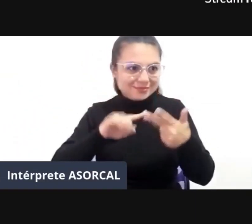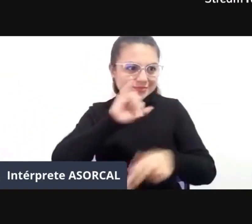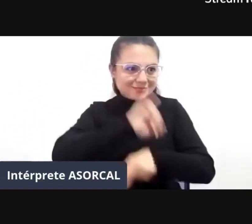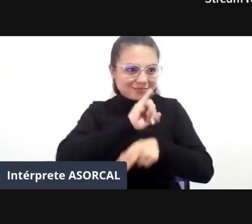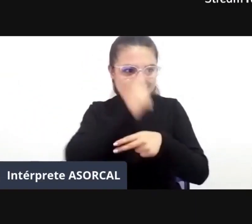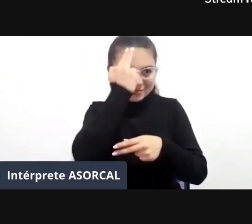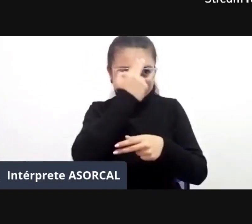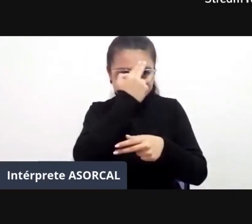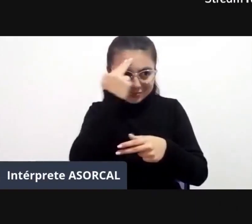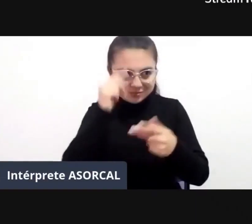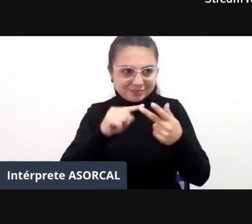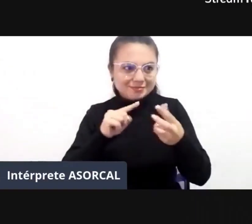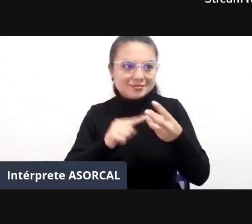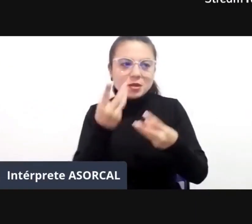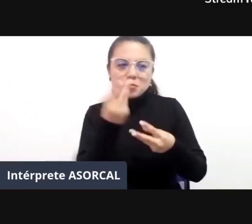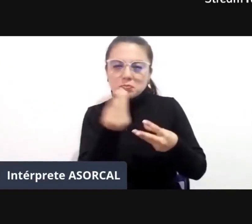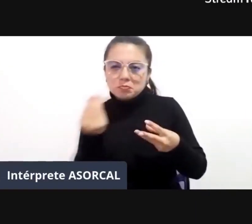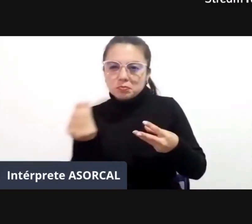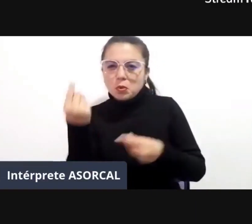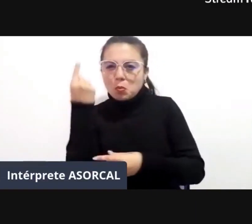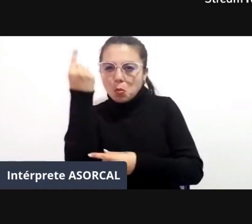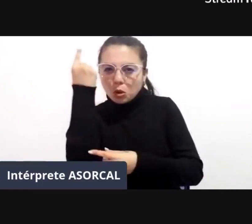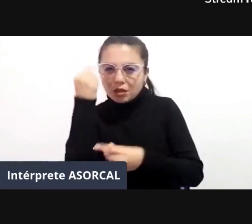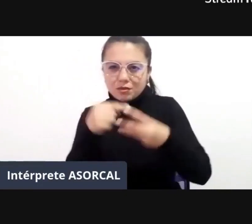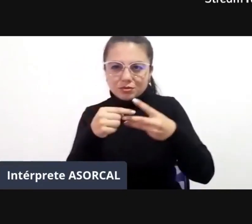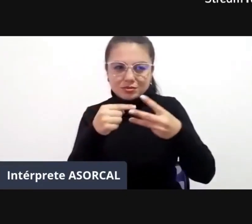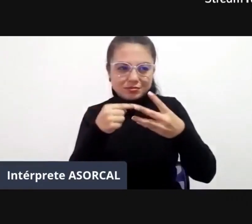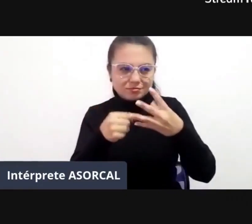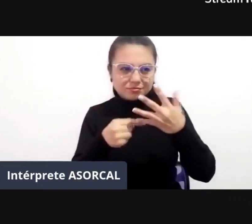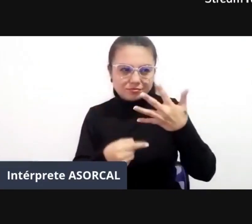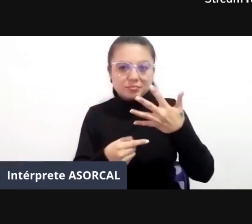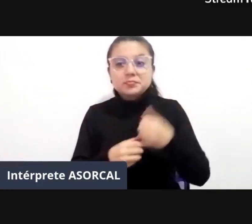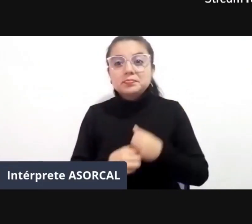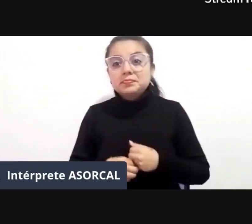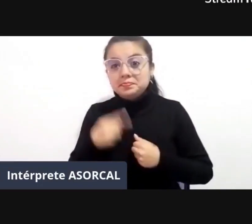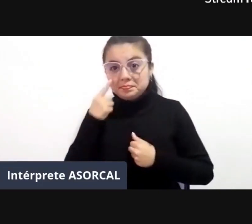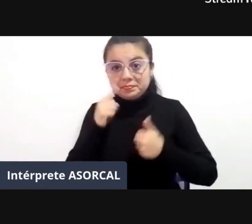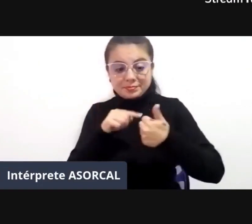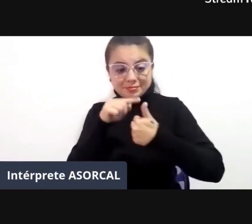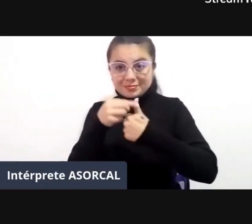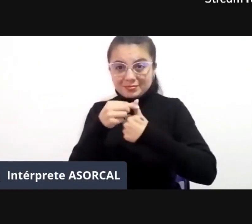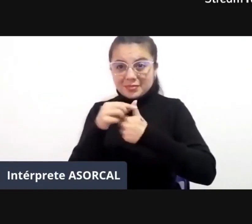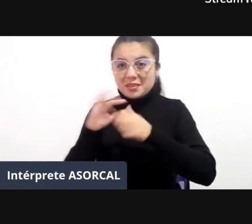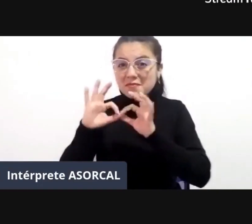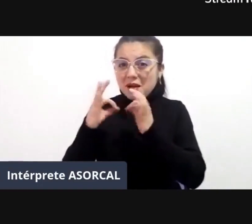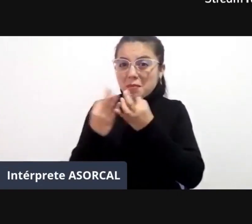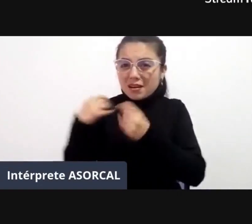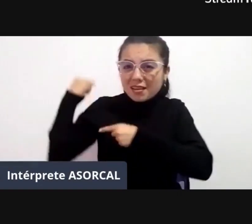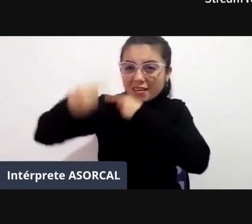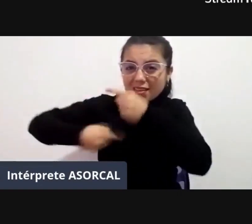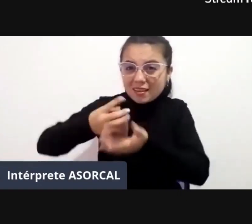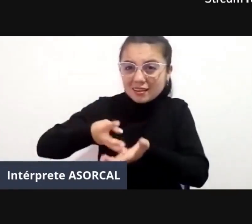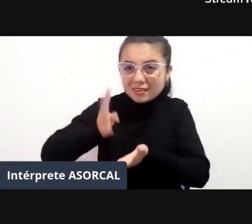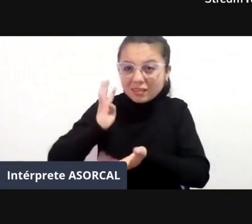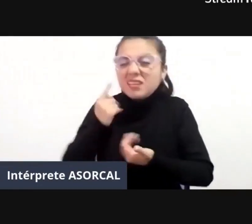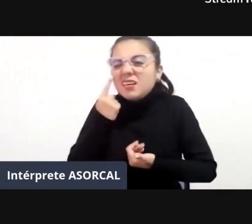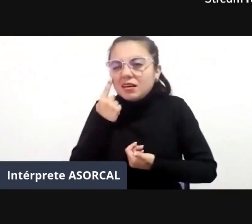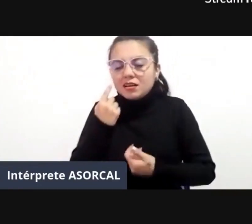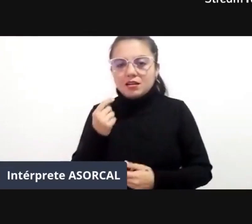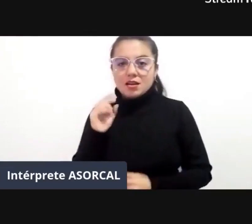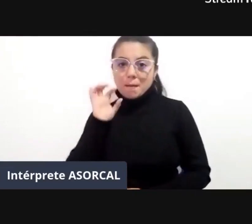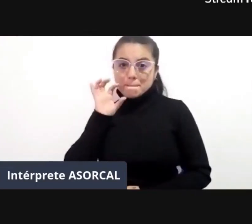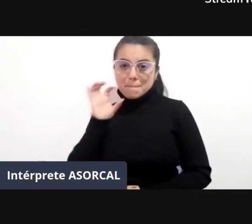los partidos políticos. La oligarquía, que en un país pequeño como El Salvador,